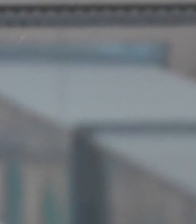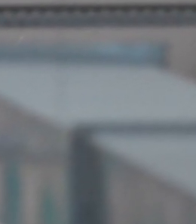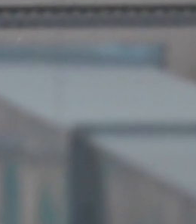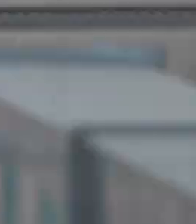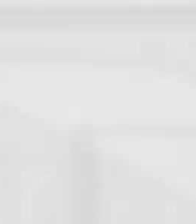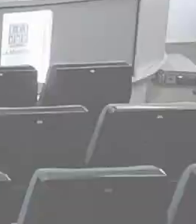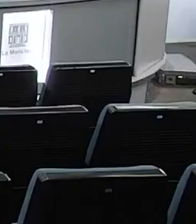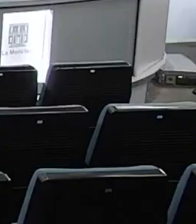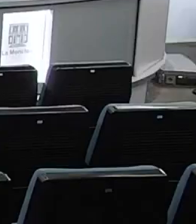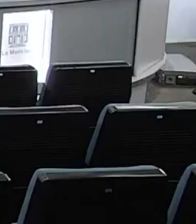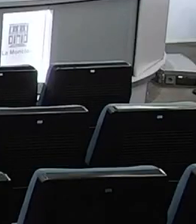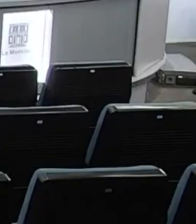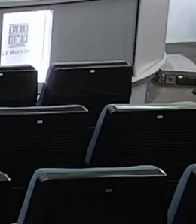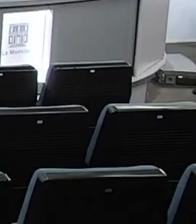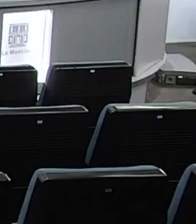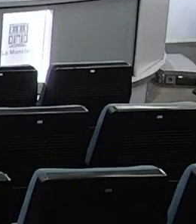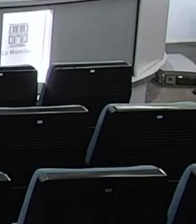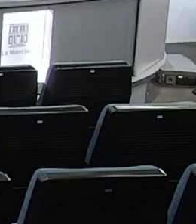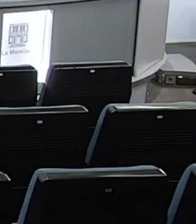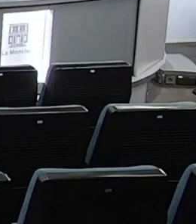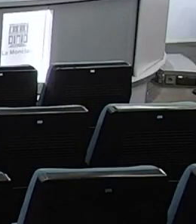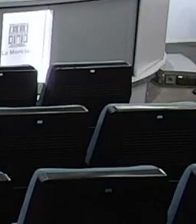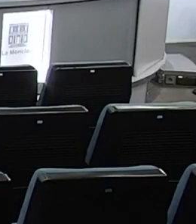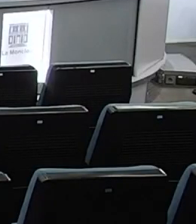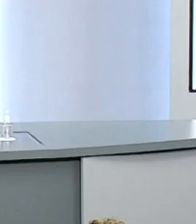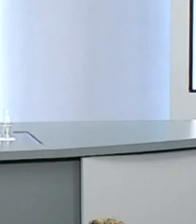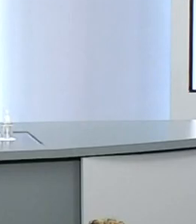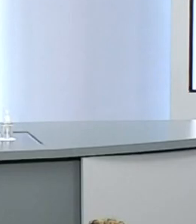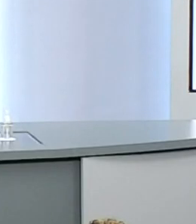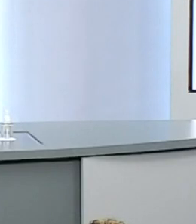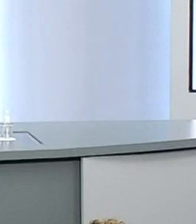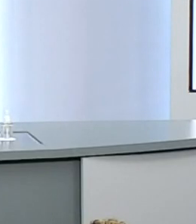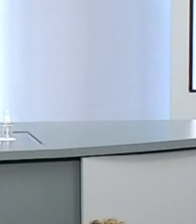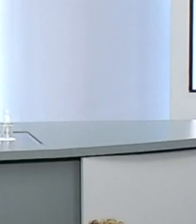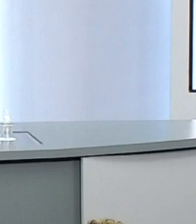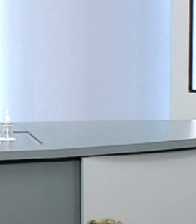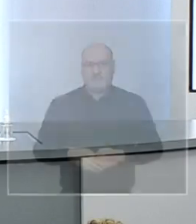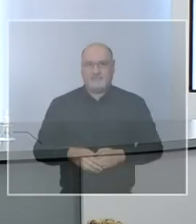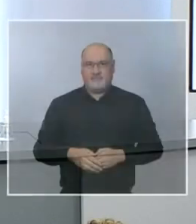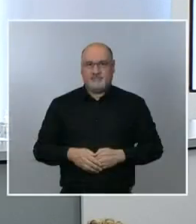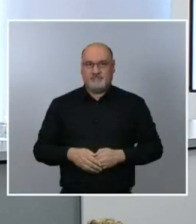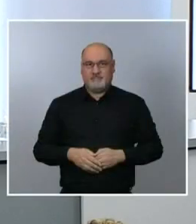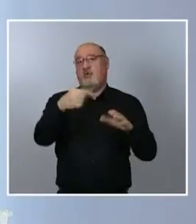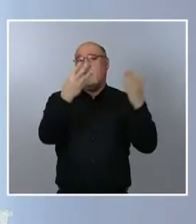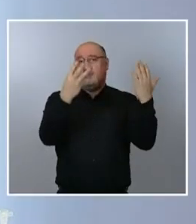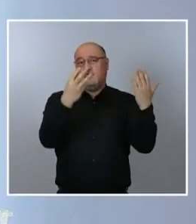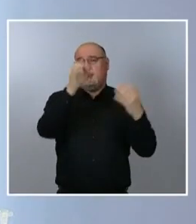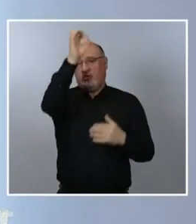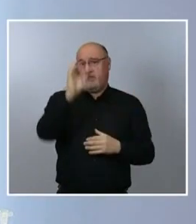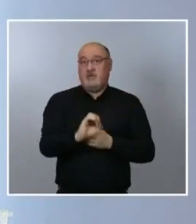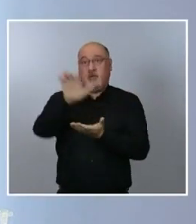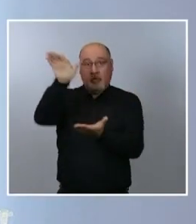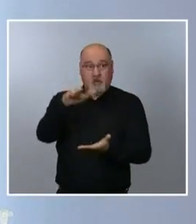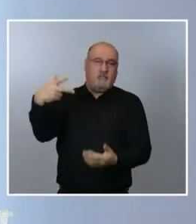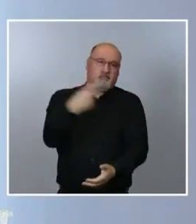superaron los 30 mil por su parte la ministra de sanidad- carolina darias ha detallado el progreso de la campaña de vacunación estamos próximos